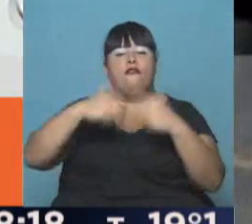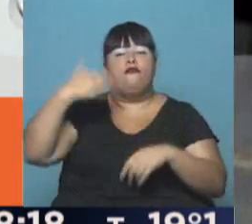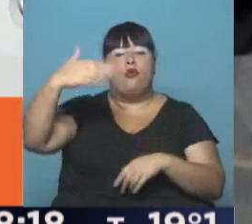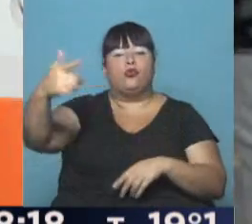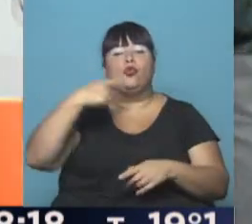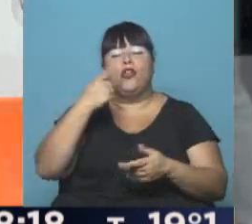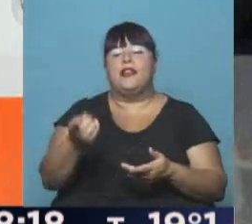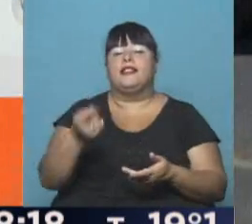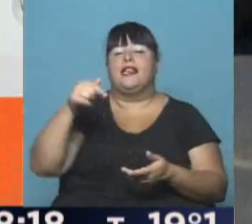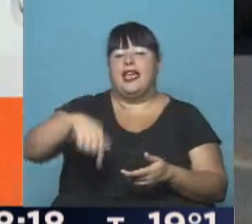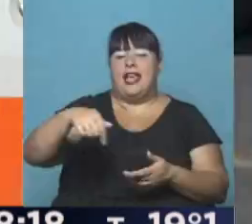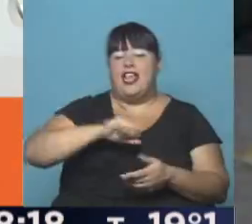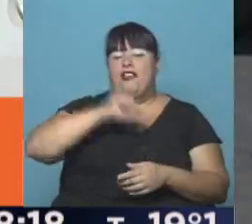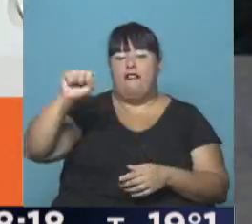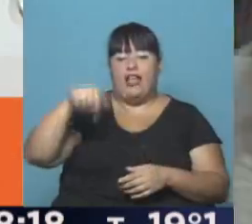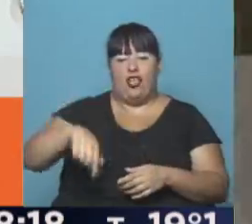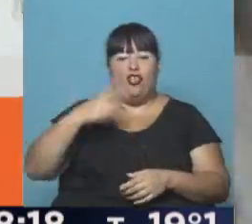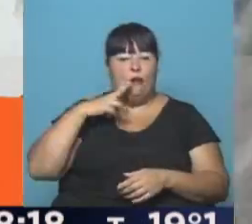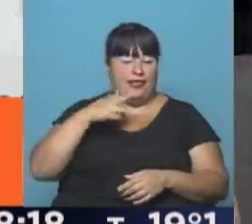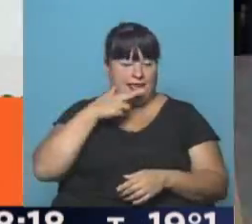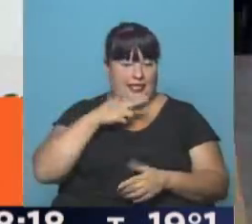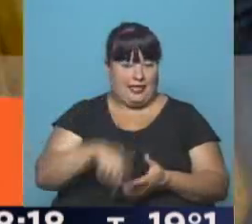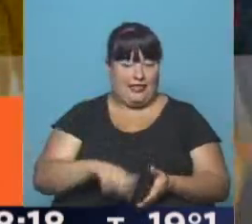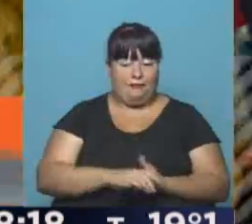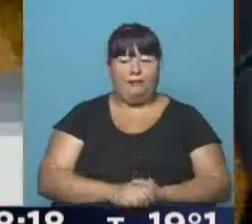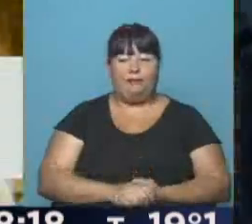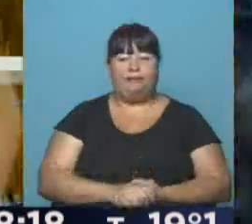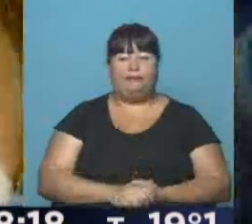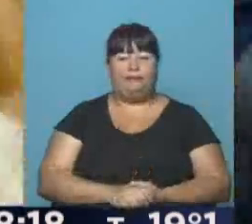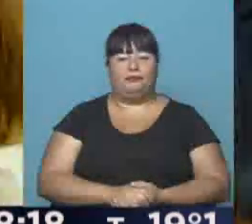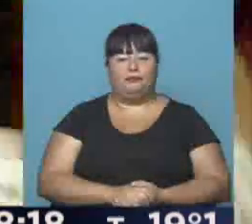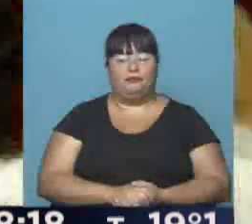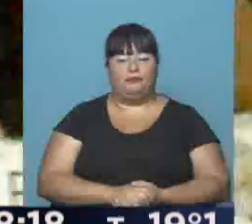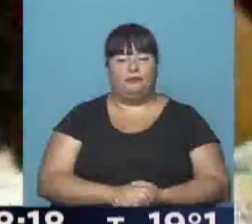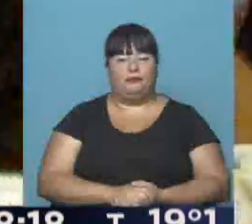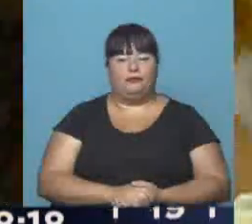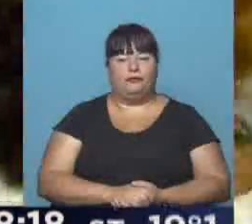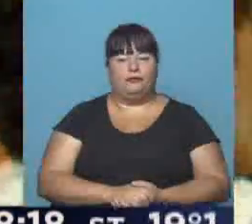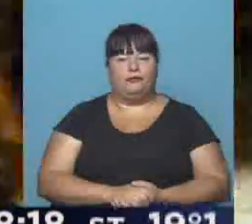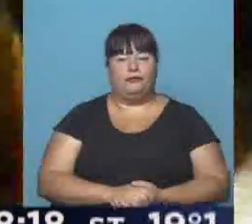proyecciones que se hacen de inflación para el presente año.